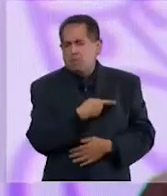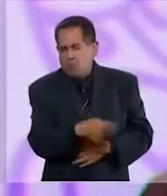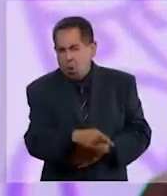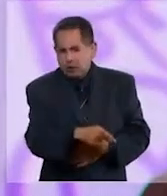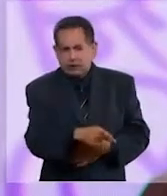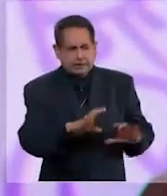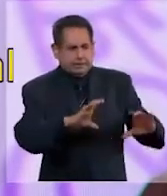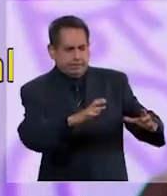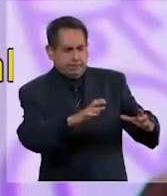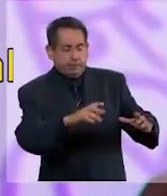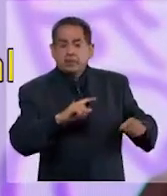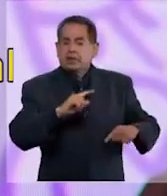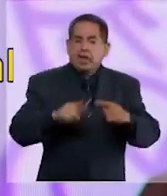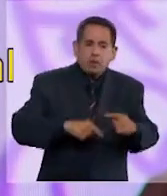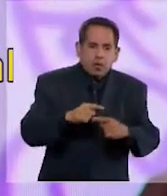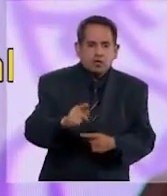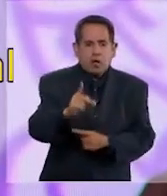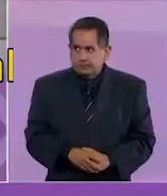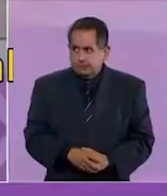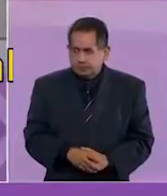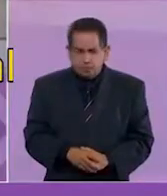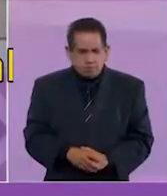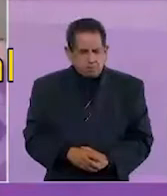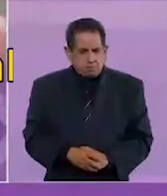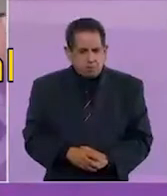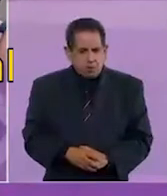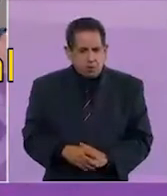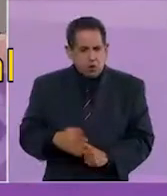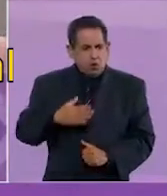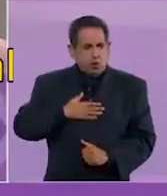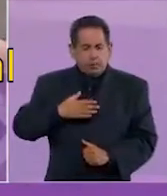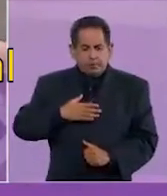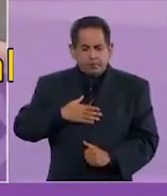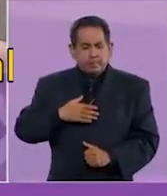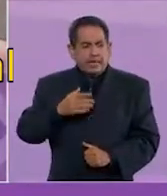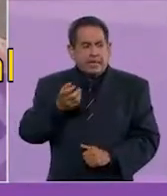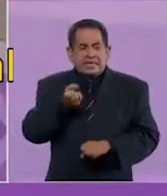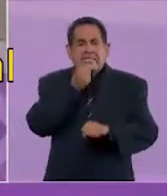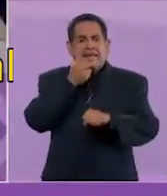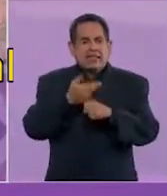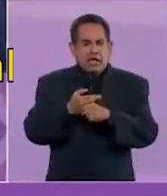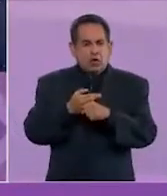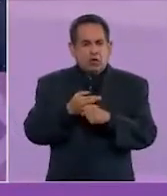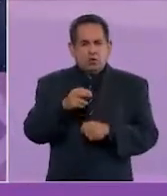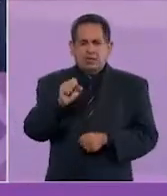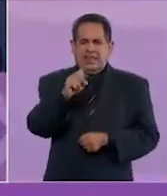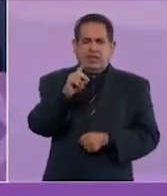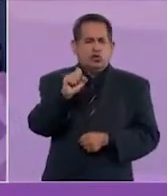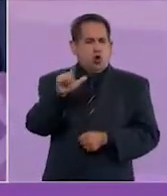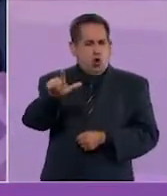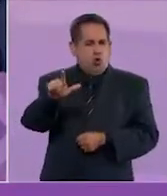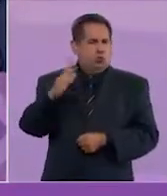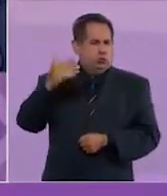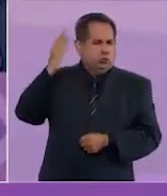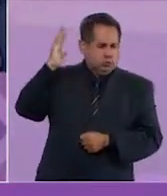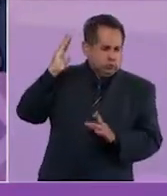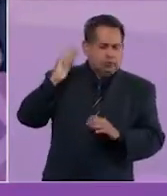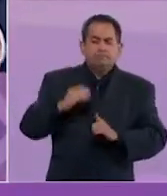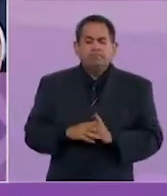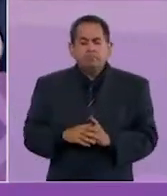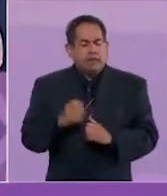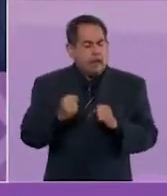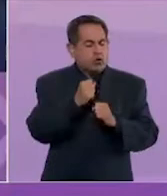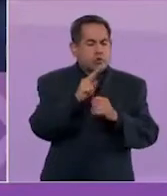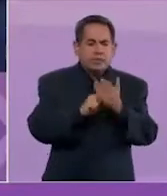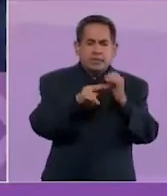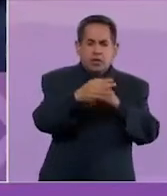de rating según informó el instituto nacional electoral la cifra corresponde a televidentes mayores de 18 años de las